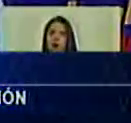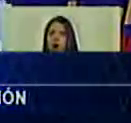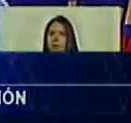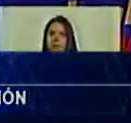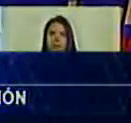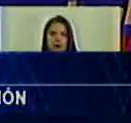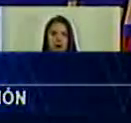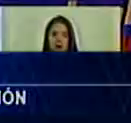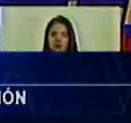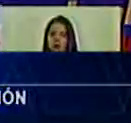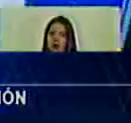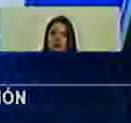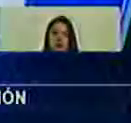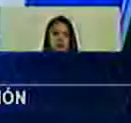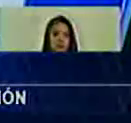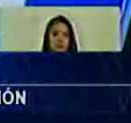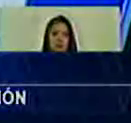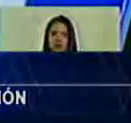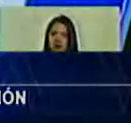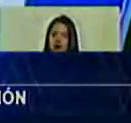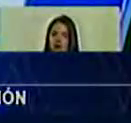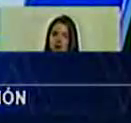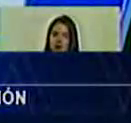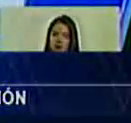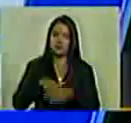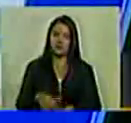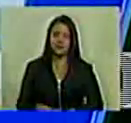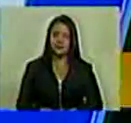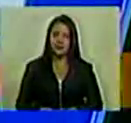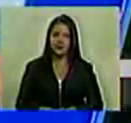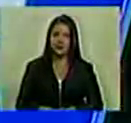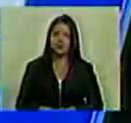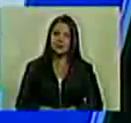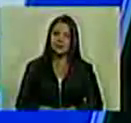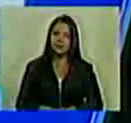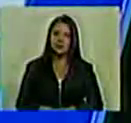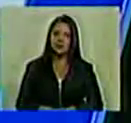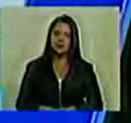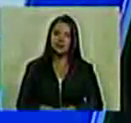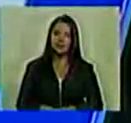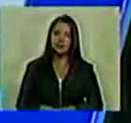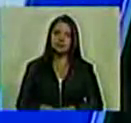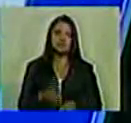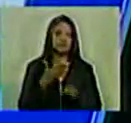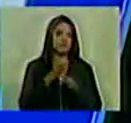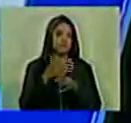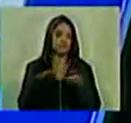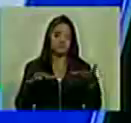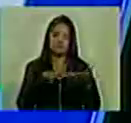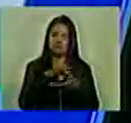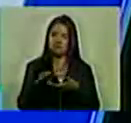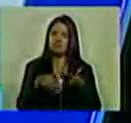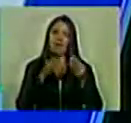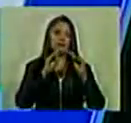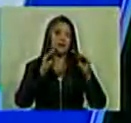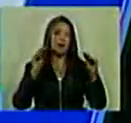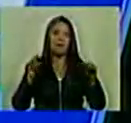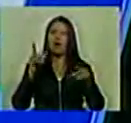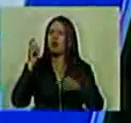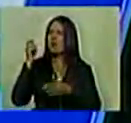manera autónoma en estas elecciones. La participación, a pesar del boicot, a pesar del llamado a la